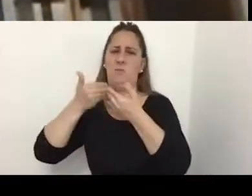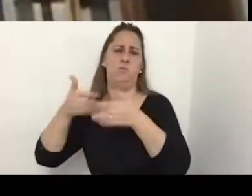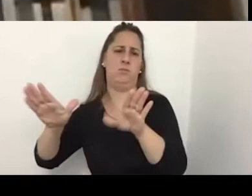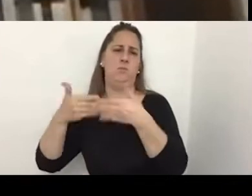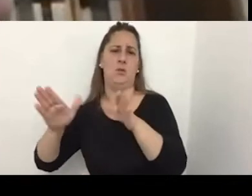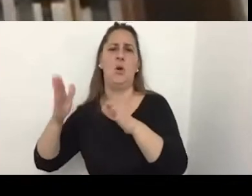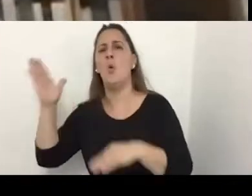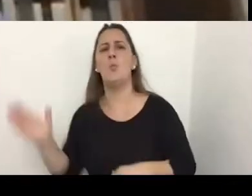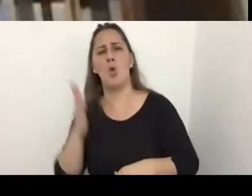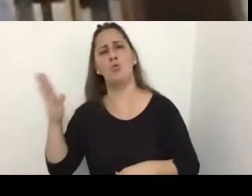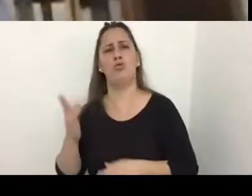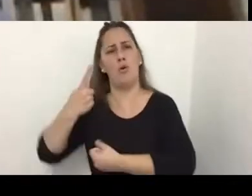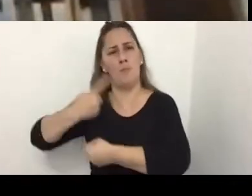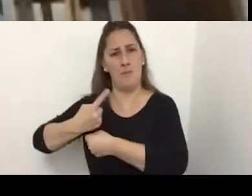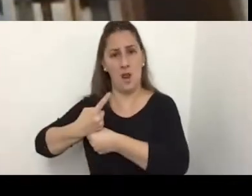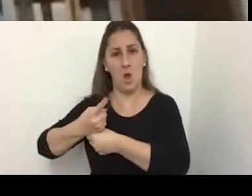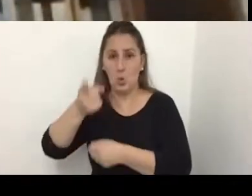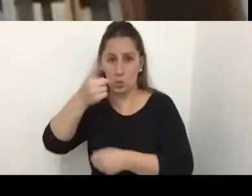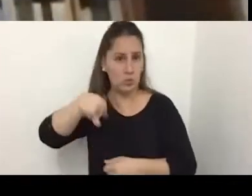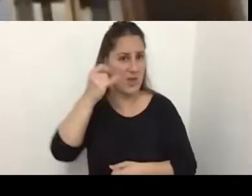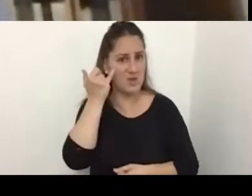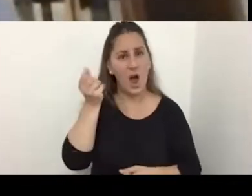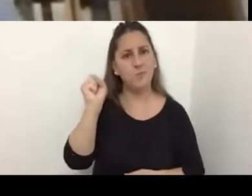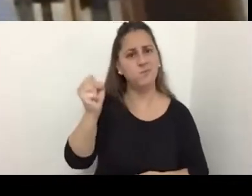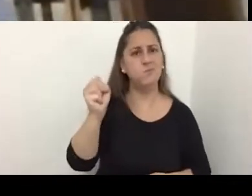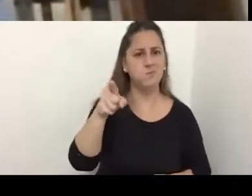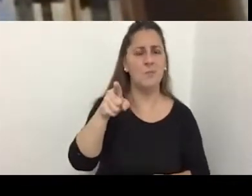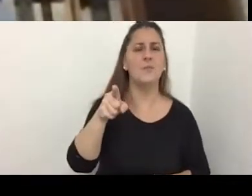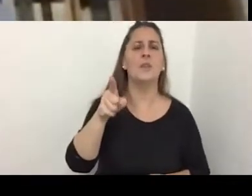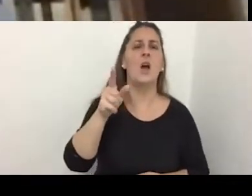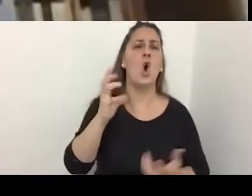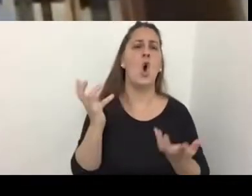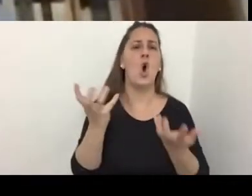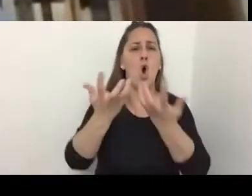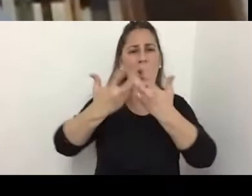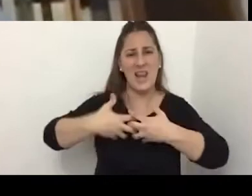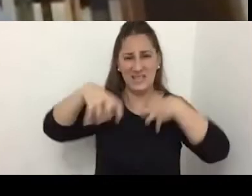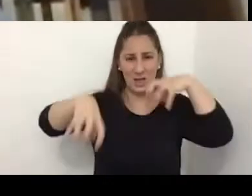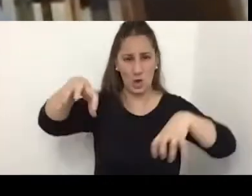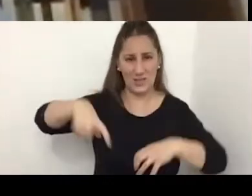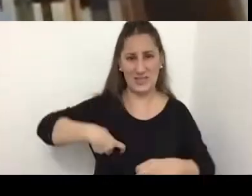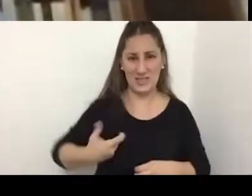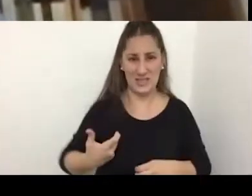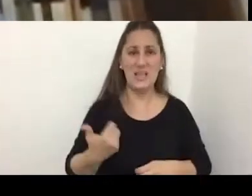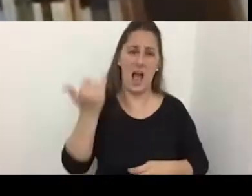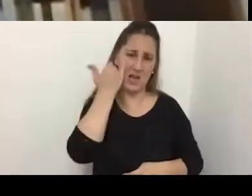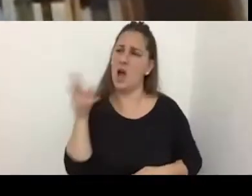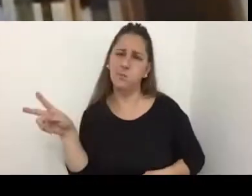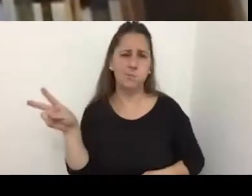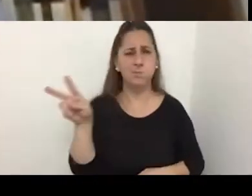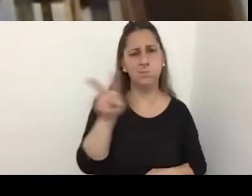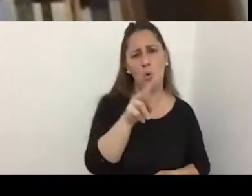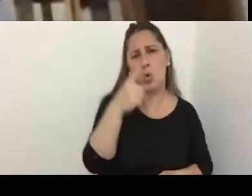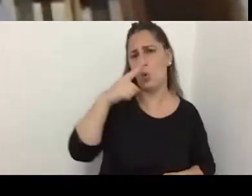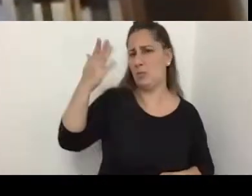primaria donde ustedes lo han visto? Y todas las organizaciones sindicales lo hemos visto en los últimos años, que